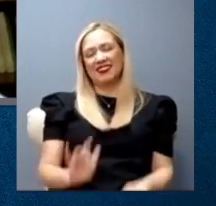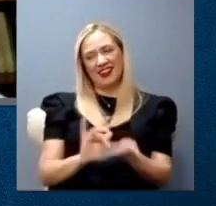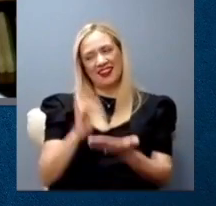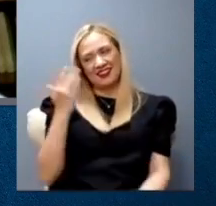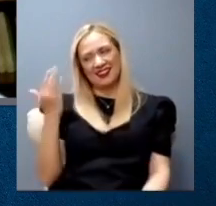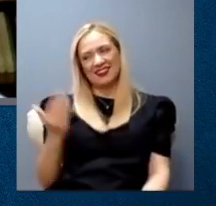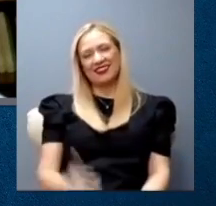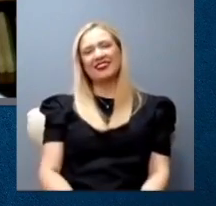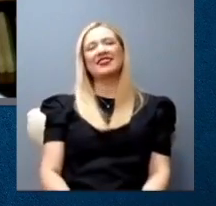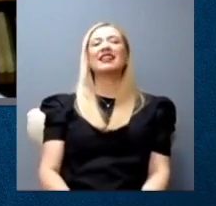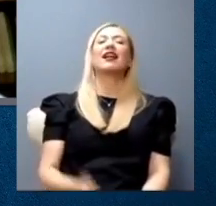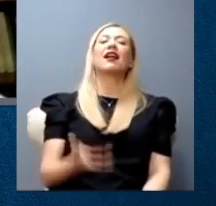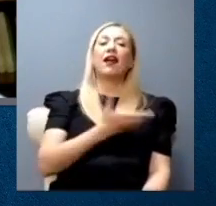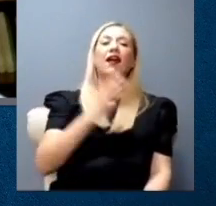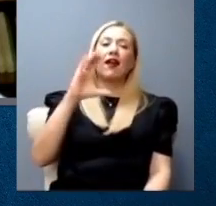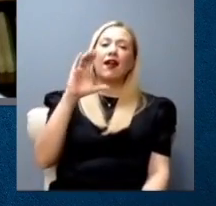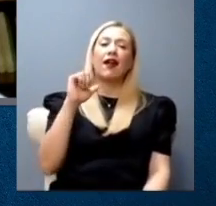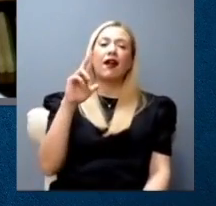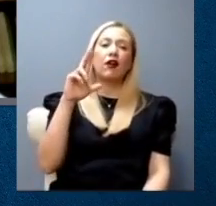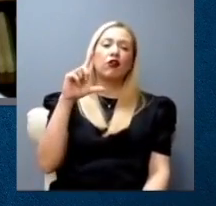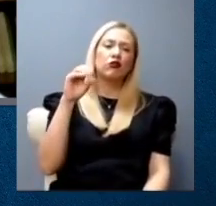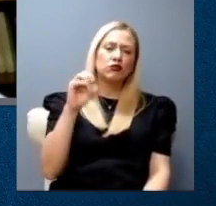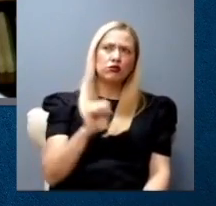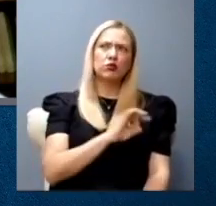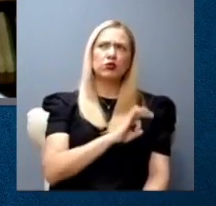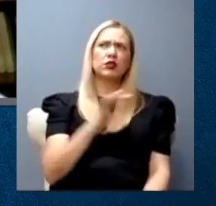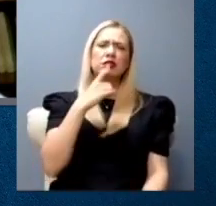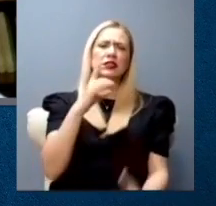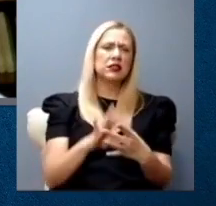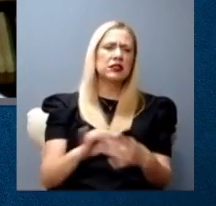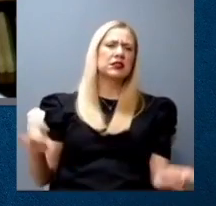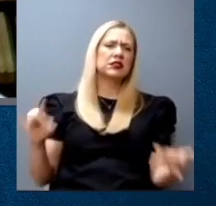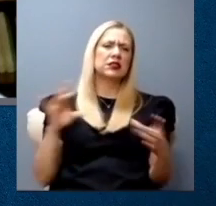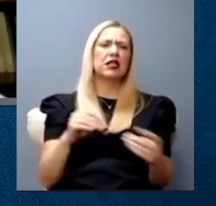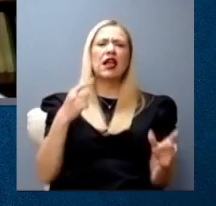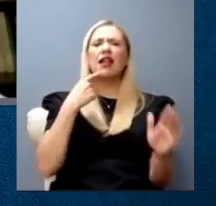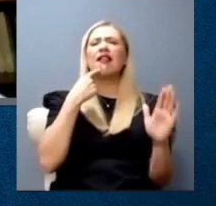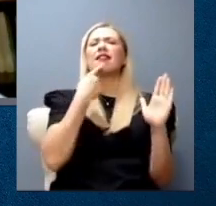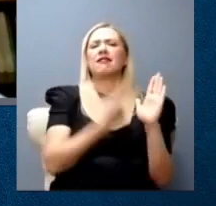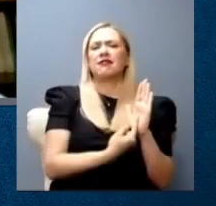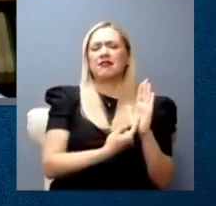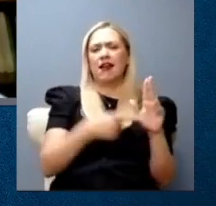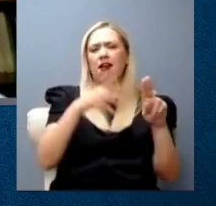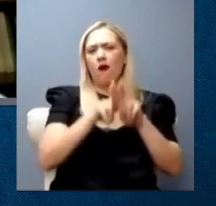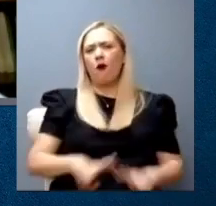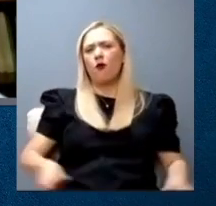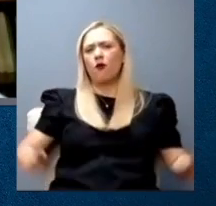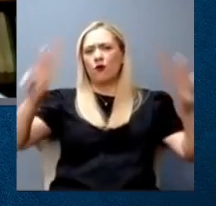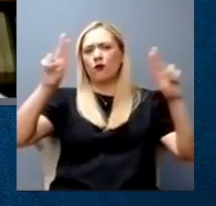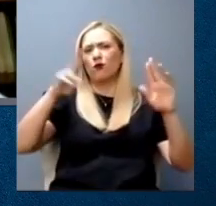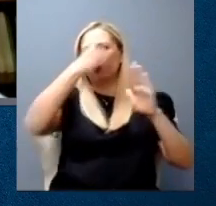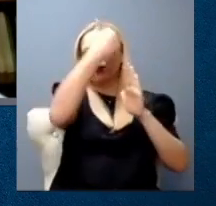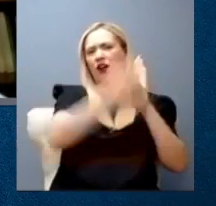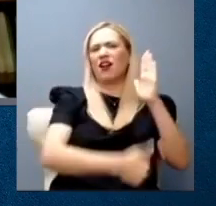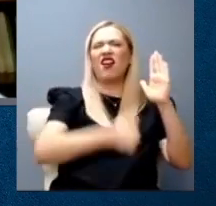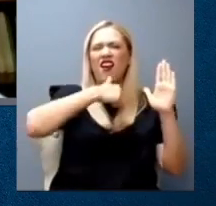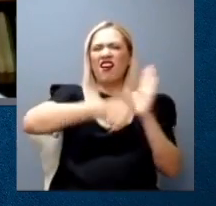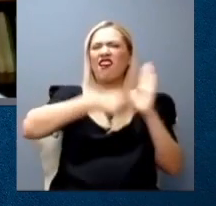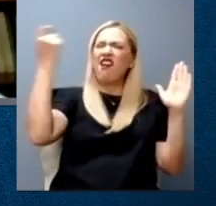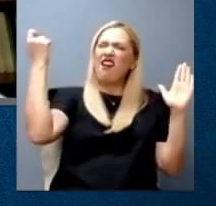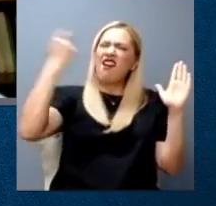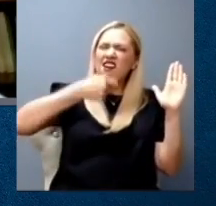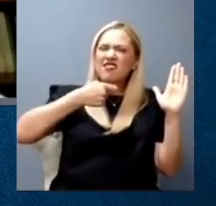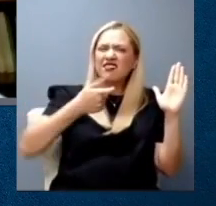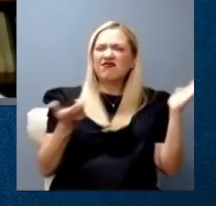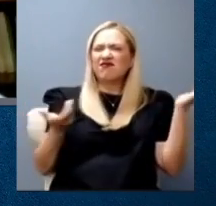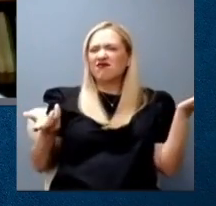me gustaría nos pudieras hablar del contenido de la Declaración Universal de los Derechos Humanos y cuál es